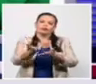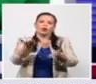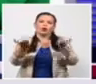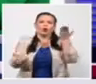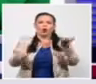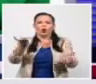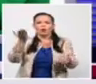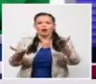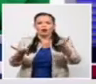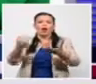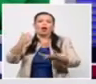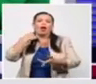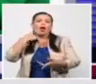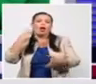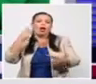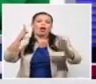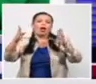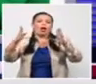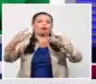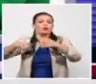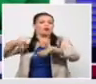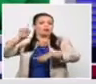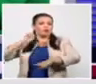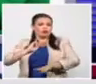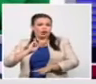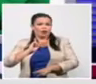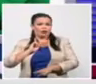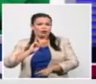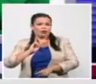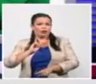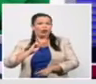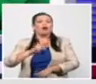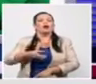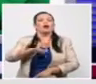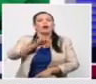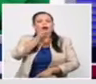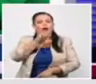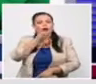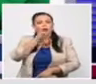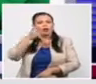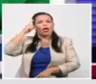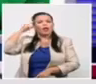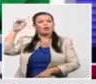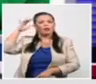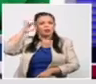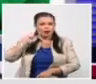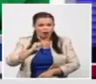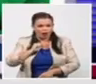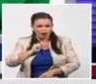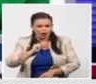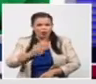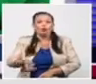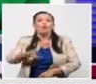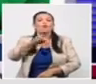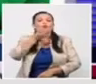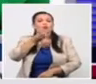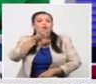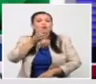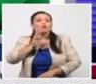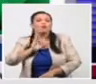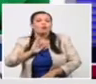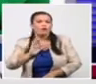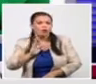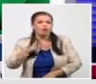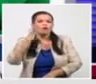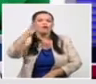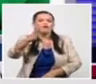año 2020 y lo que pudiera pasarnos, que no nos va a pasar, si no se adoptan todas